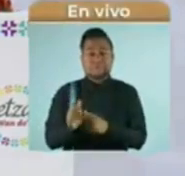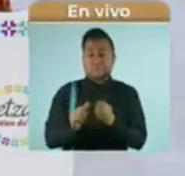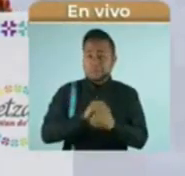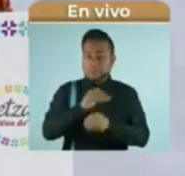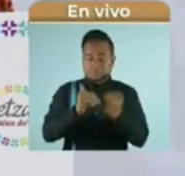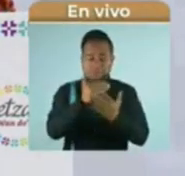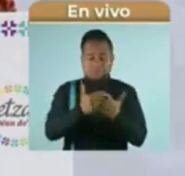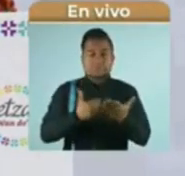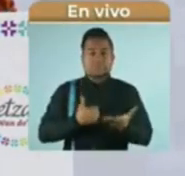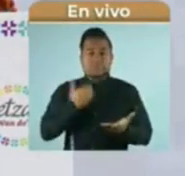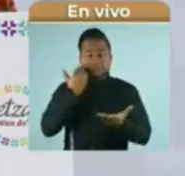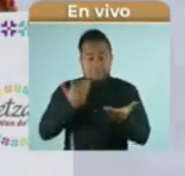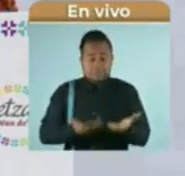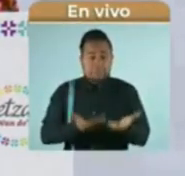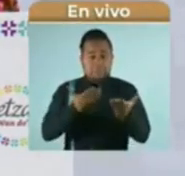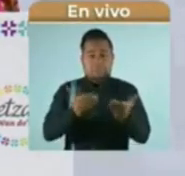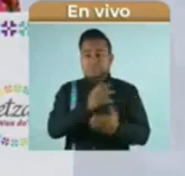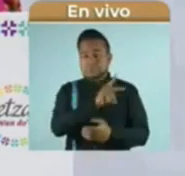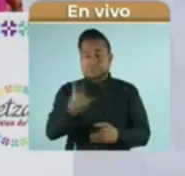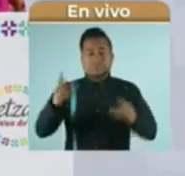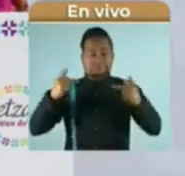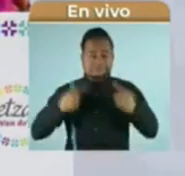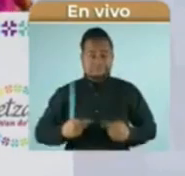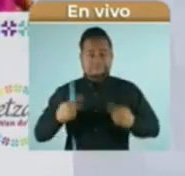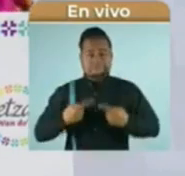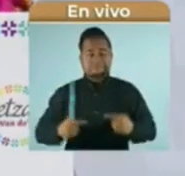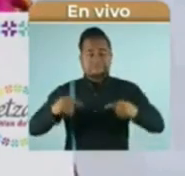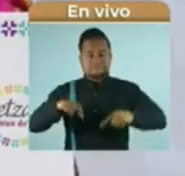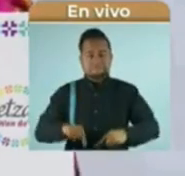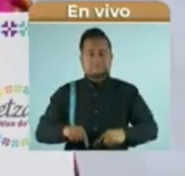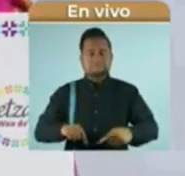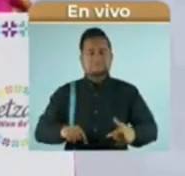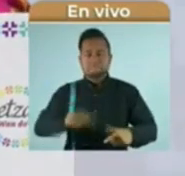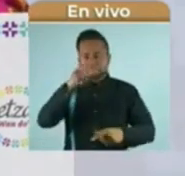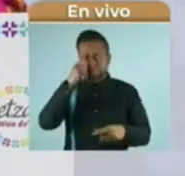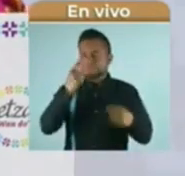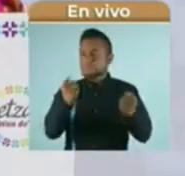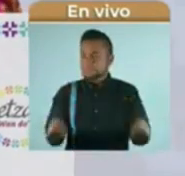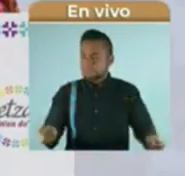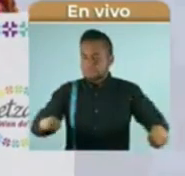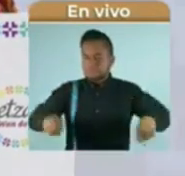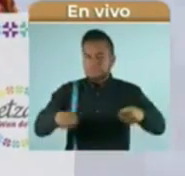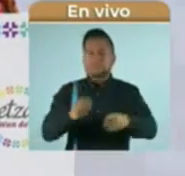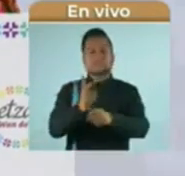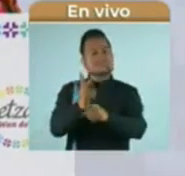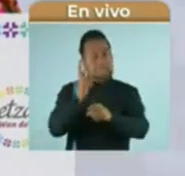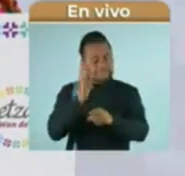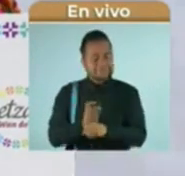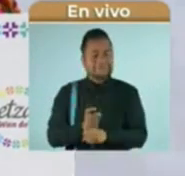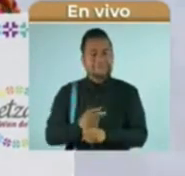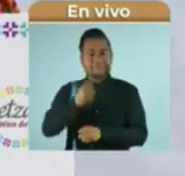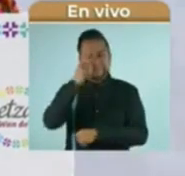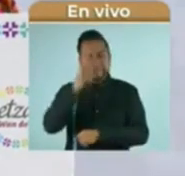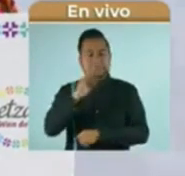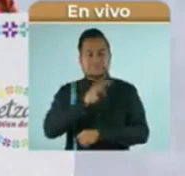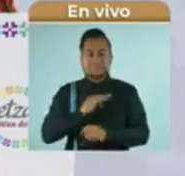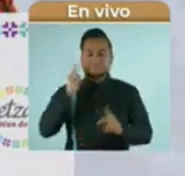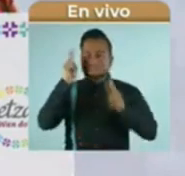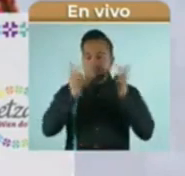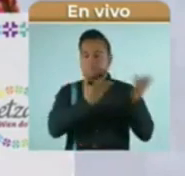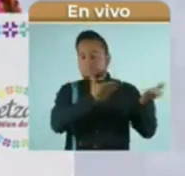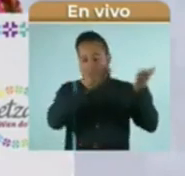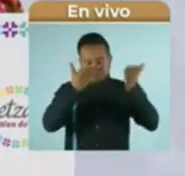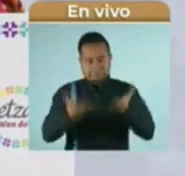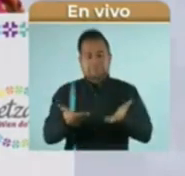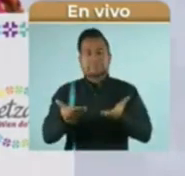le venimos a ofrecer a todas las personas, más en la Guelaguetza, los invitamos para que nos visiten,